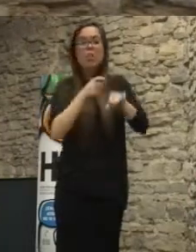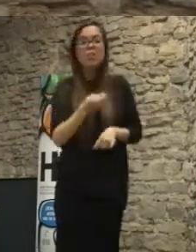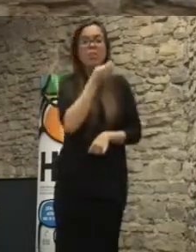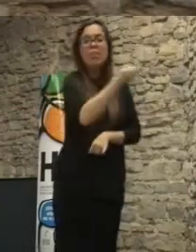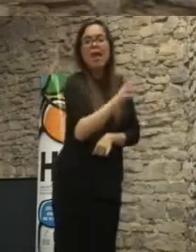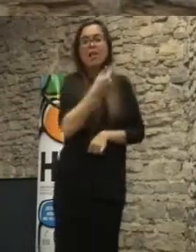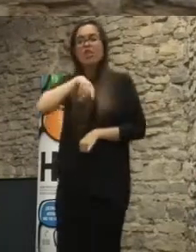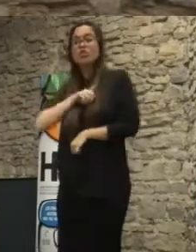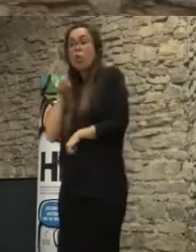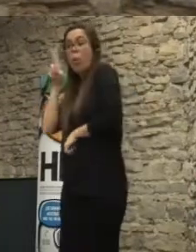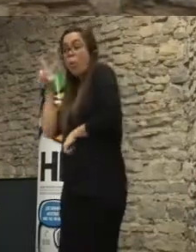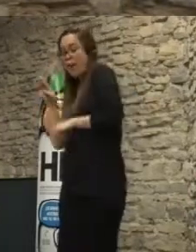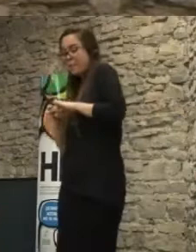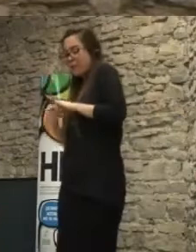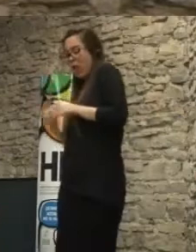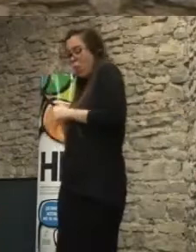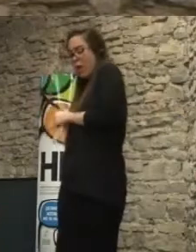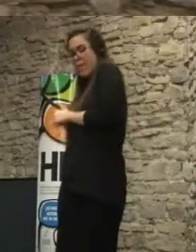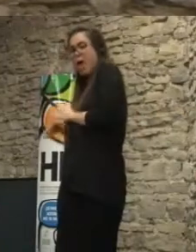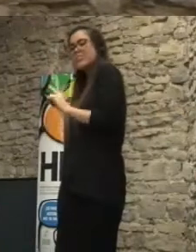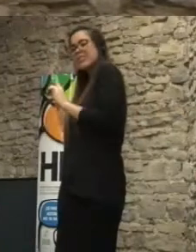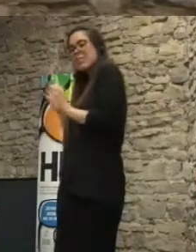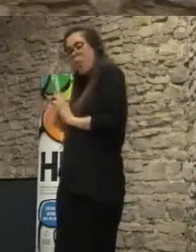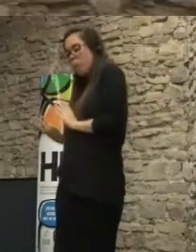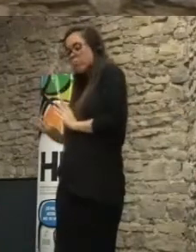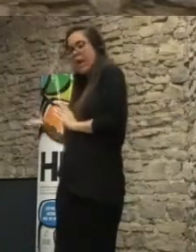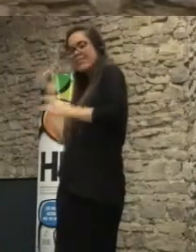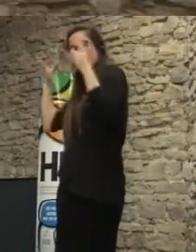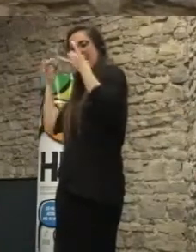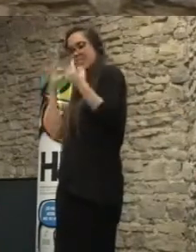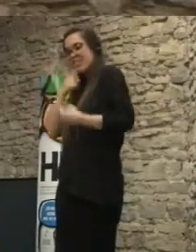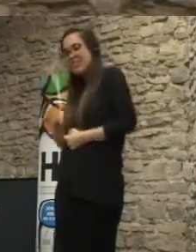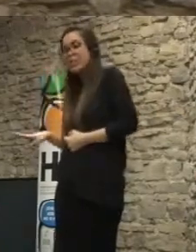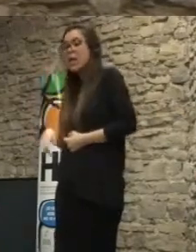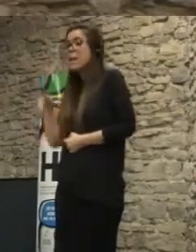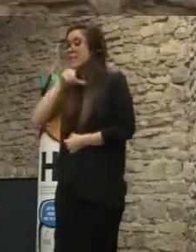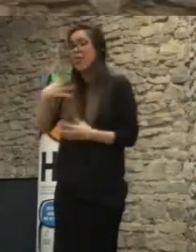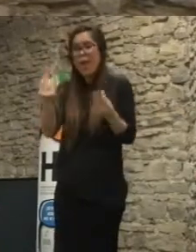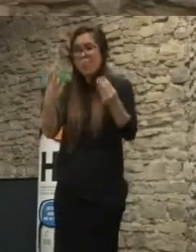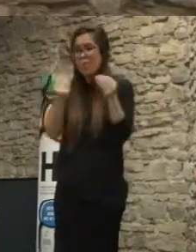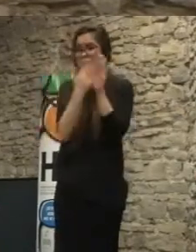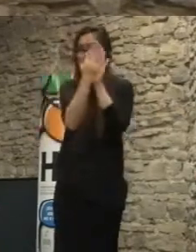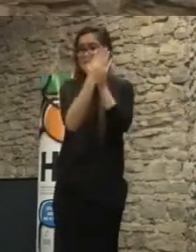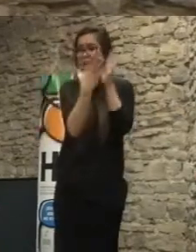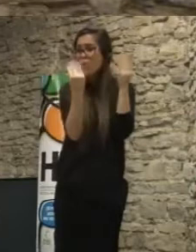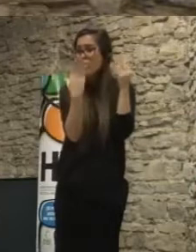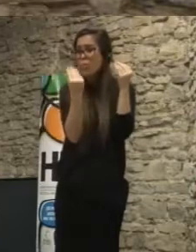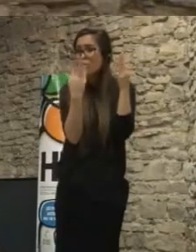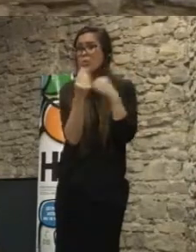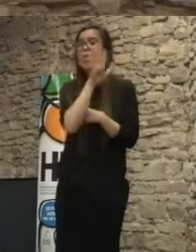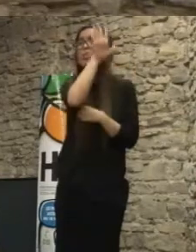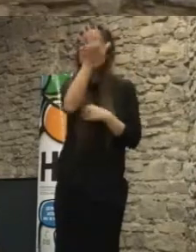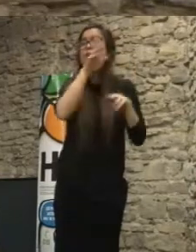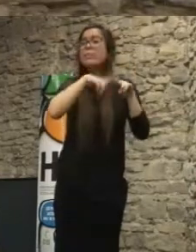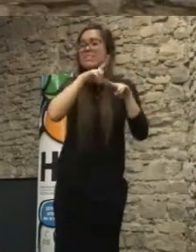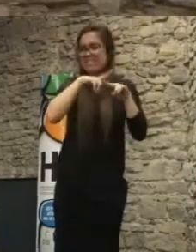para hacer las actividades infantiles, ¿no? Y mucha gente ponía 5 pesetas. Mucha gente ponía. Ahora nos